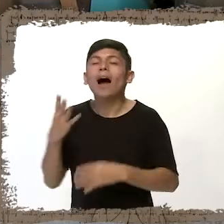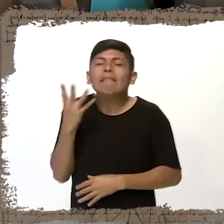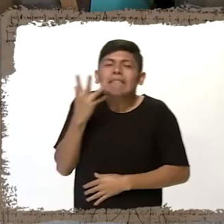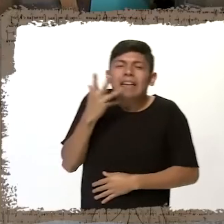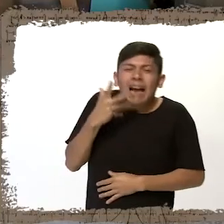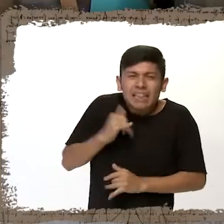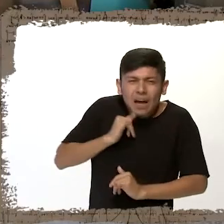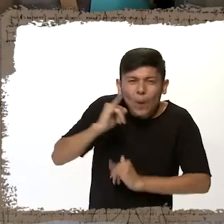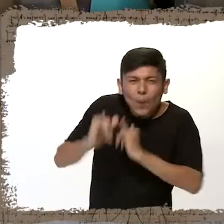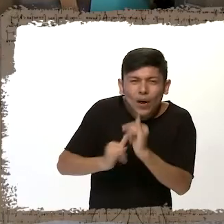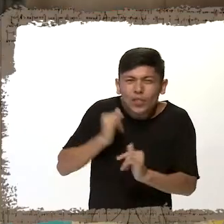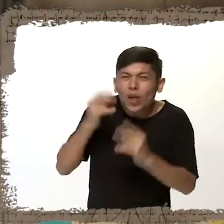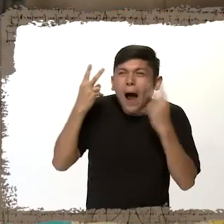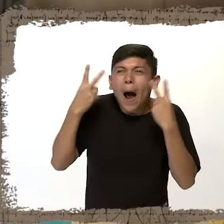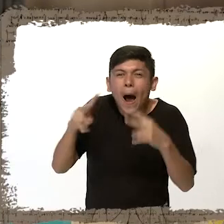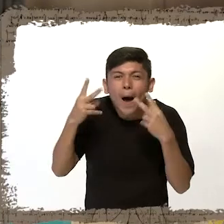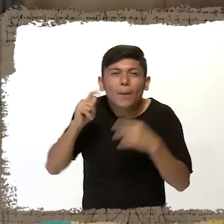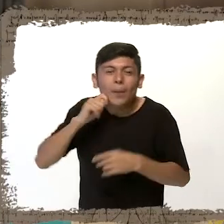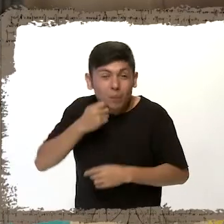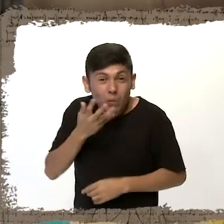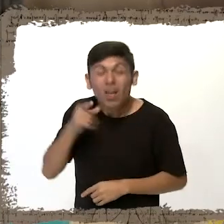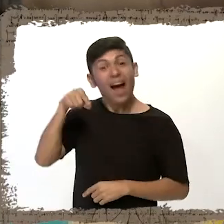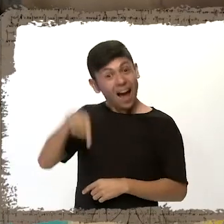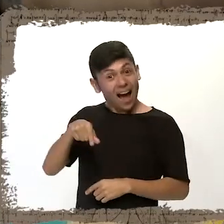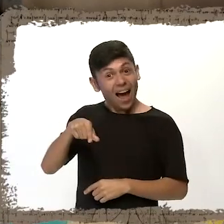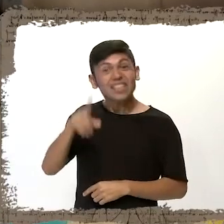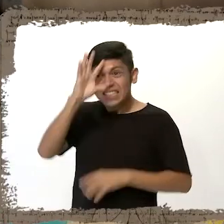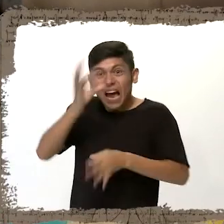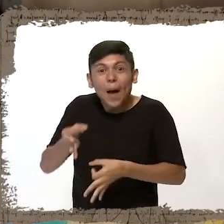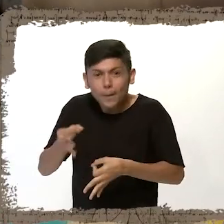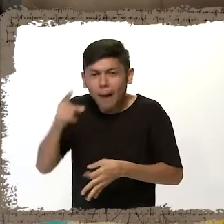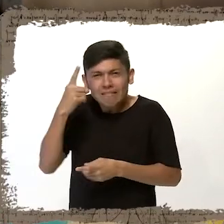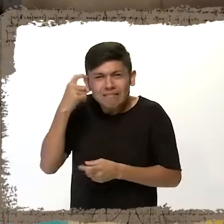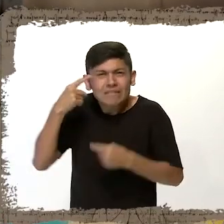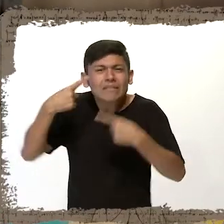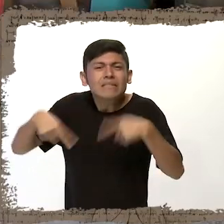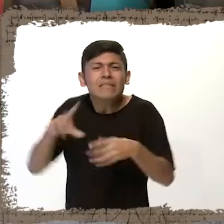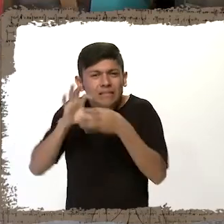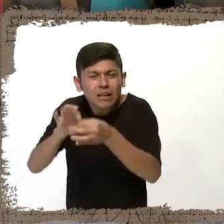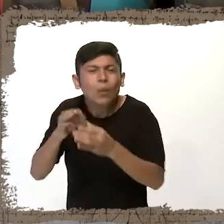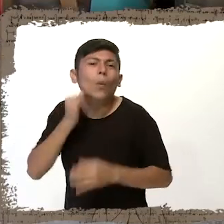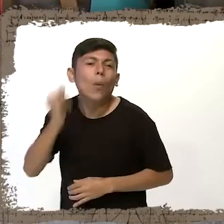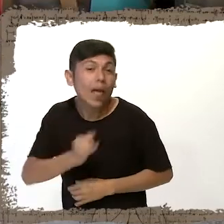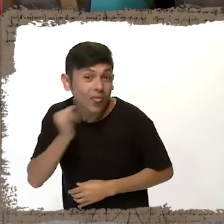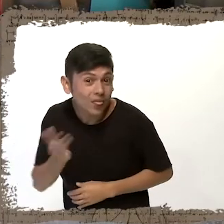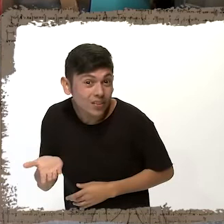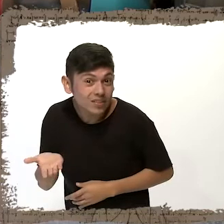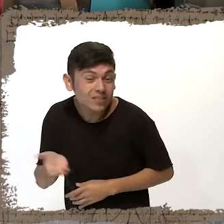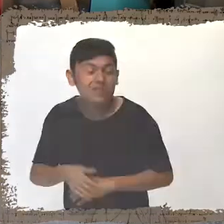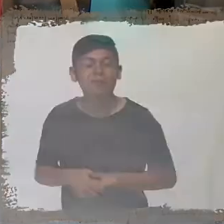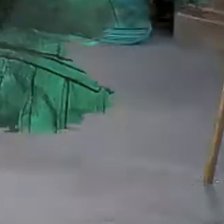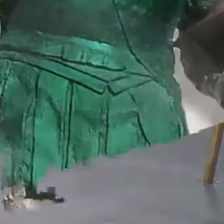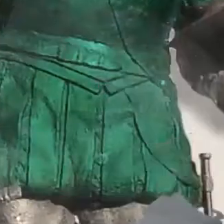encantan los cuentos y las novelas de aventura. ¿Saben qué? Vamos a ir al ¿Sabías qué? Para aprender más sobre cuentos.